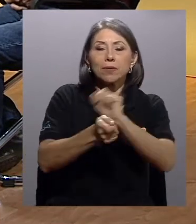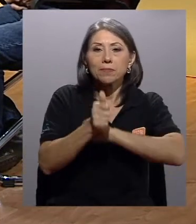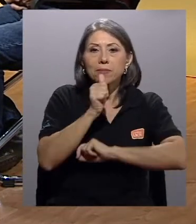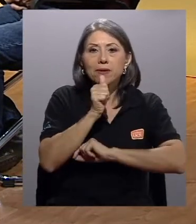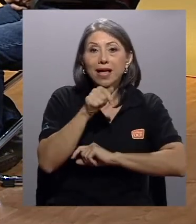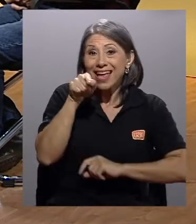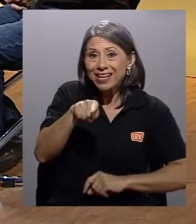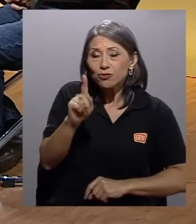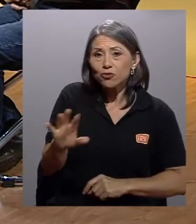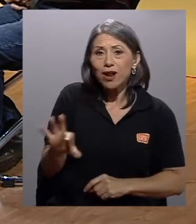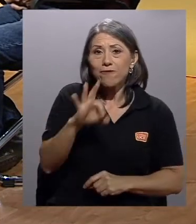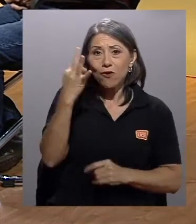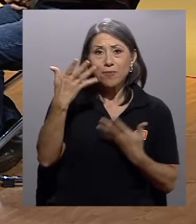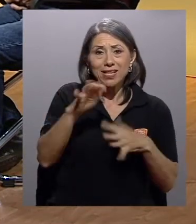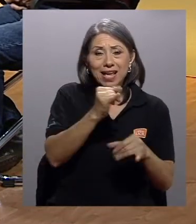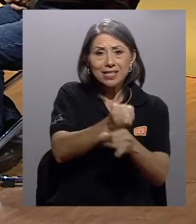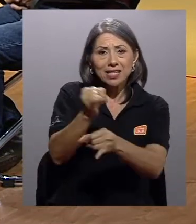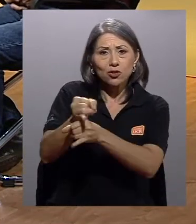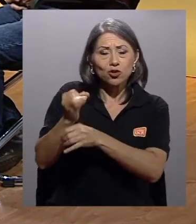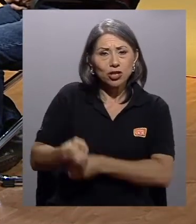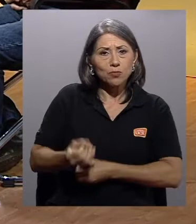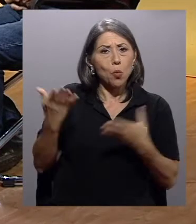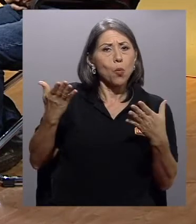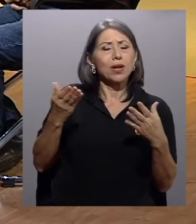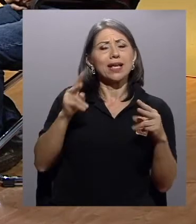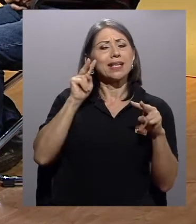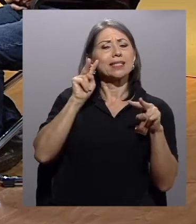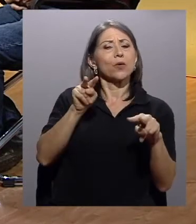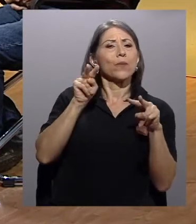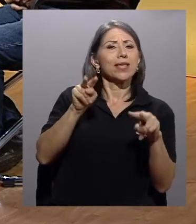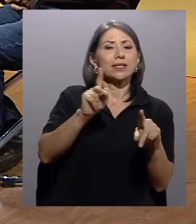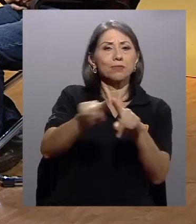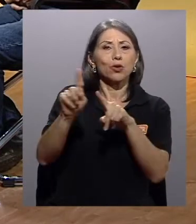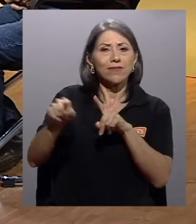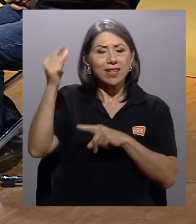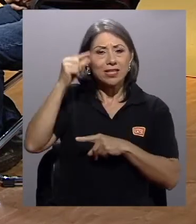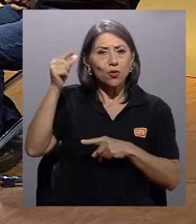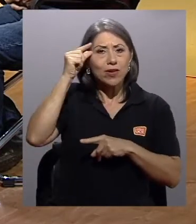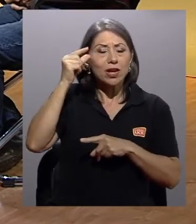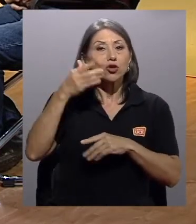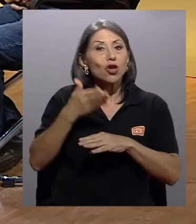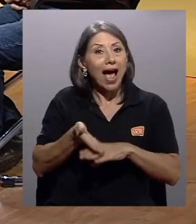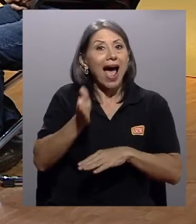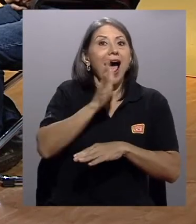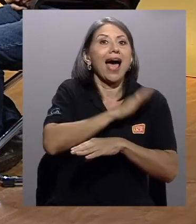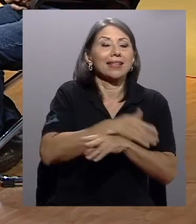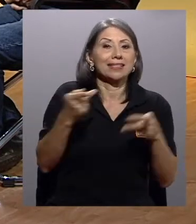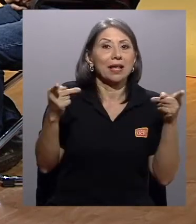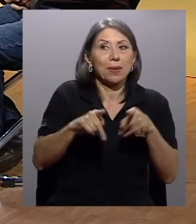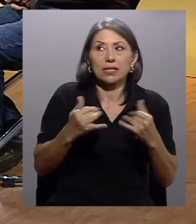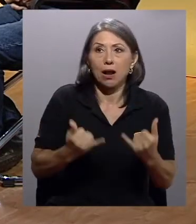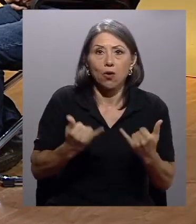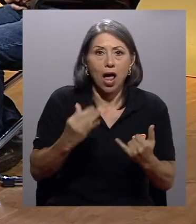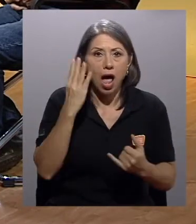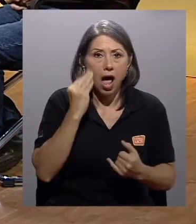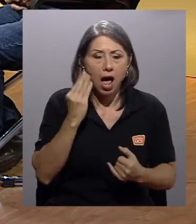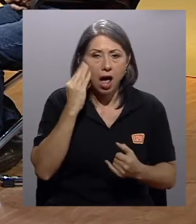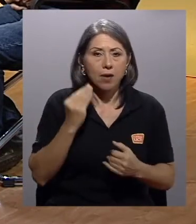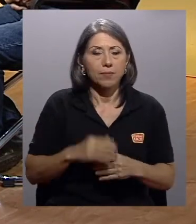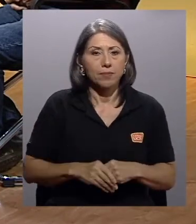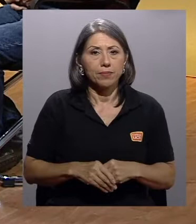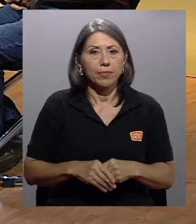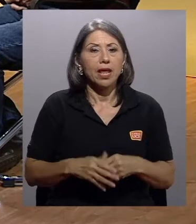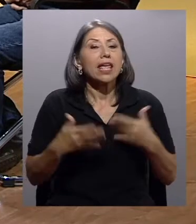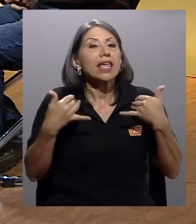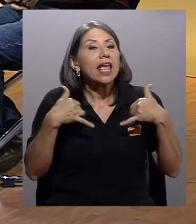que se ha gestionado o se han gestionado las instituciones públicas, o han sido gestionadas por los gobiernos previo a esto. Que aún